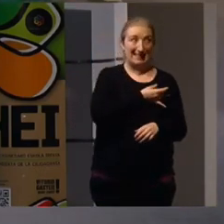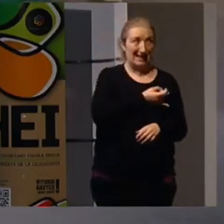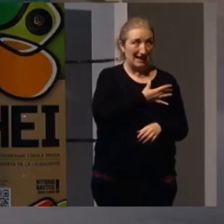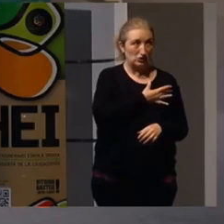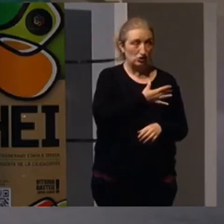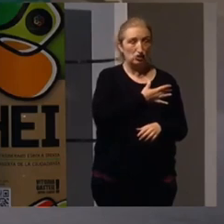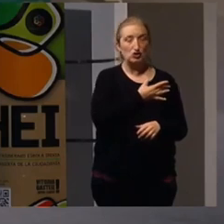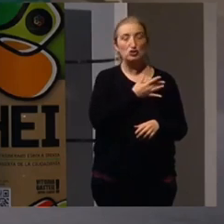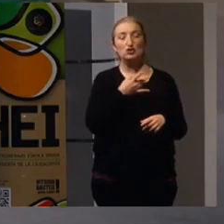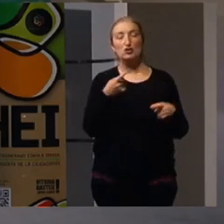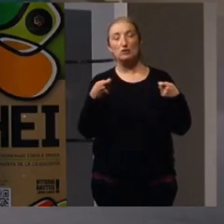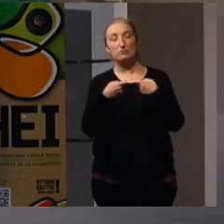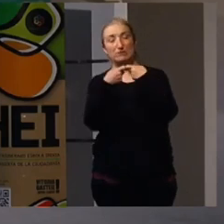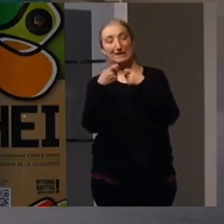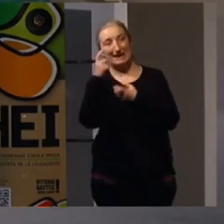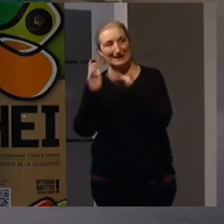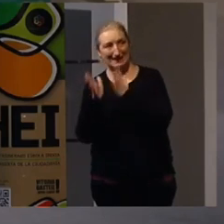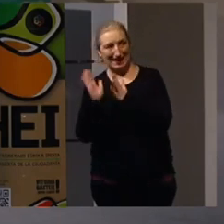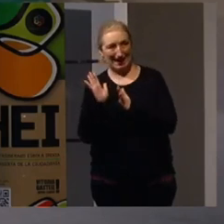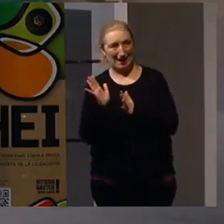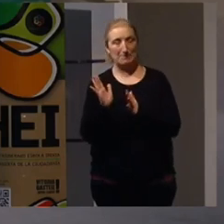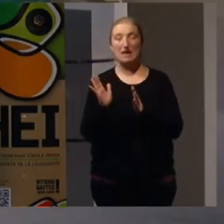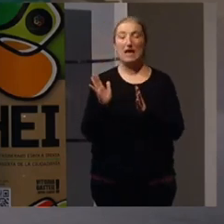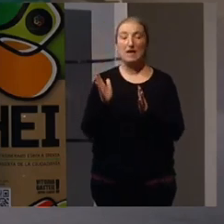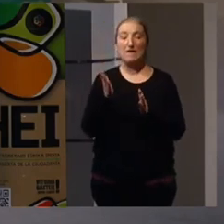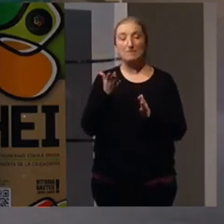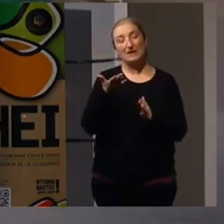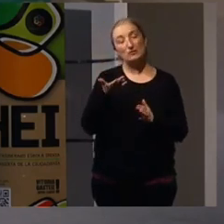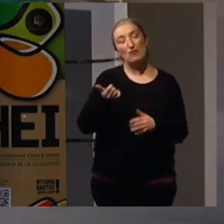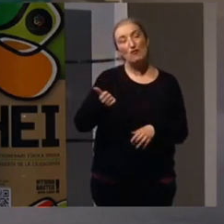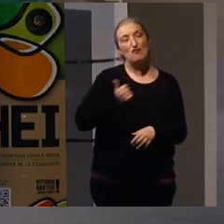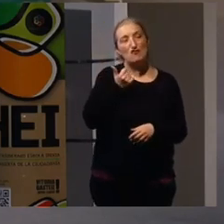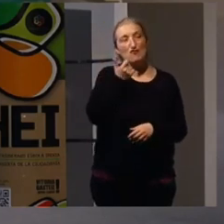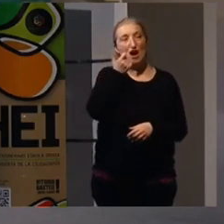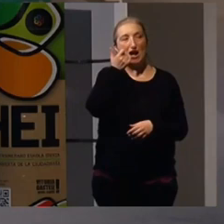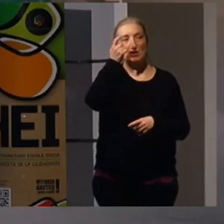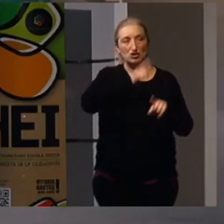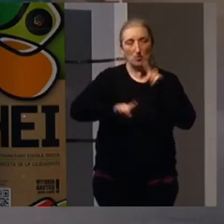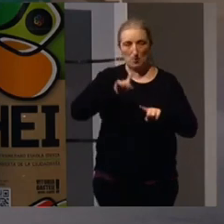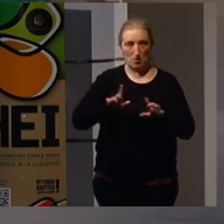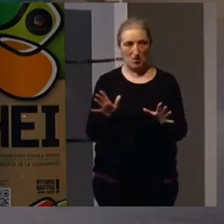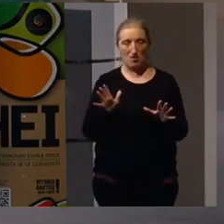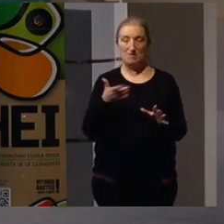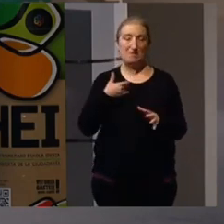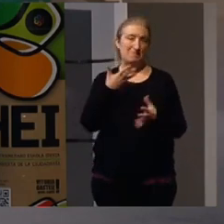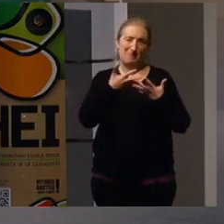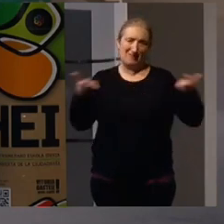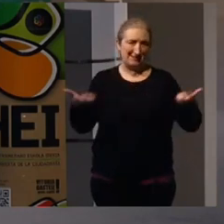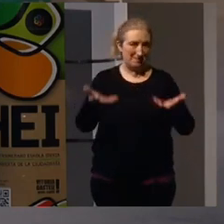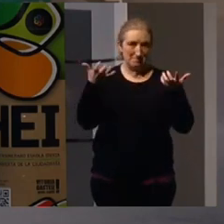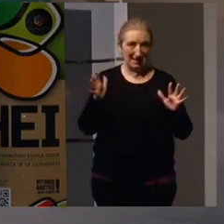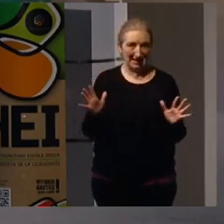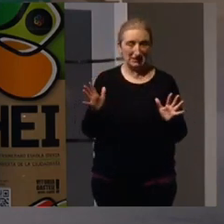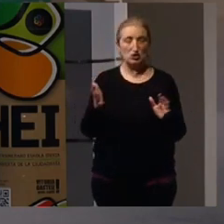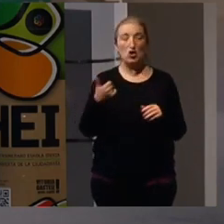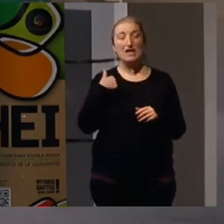y la terapia, ¿no? Decís el falso dilema. Hay una frase, espérate que la busque, que me encantó.